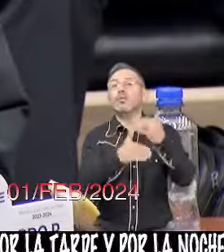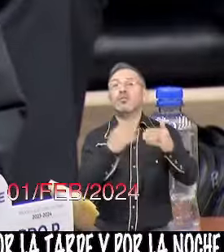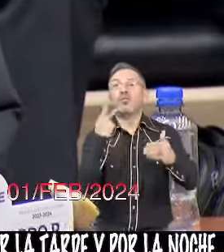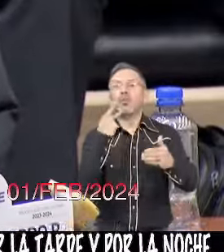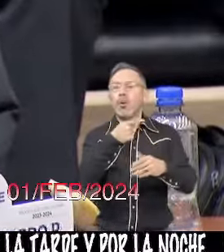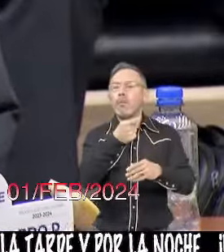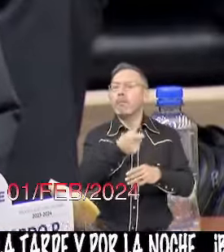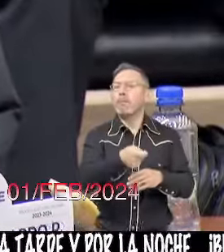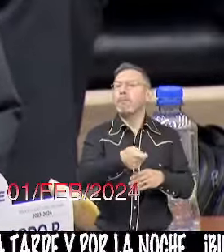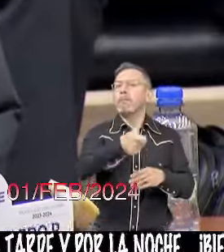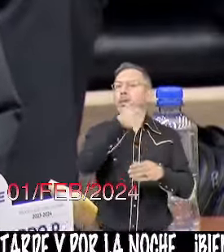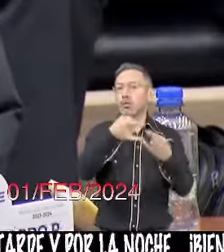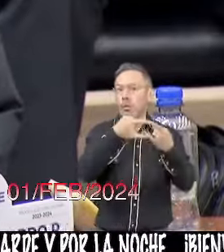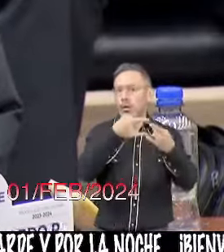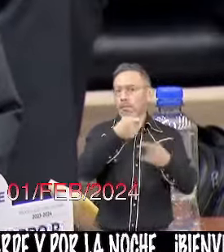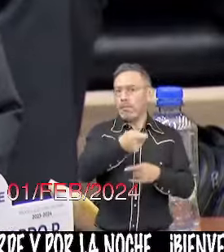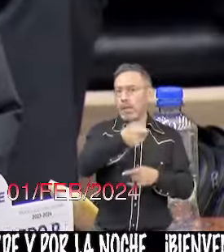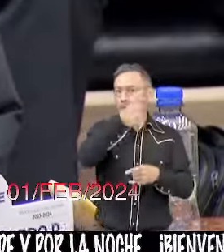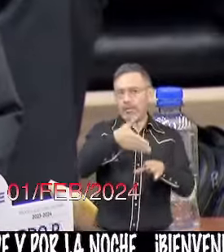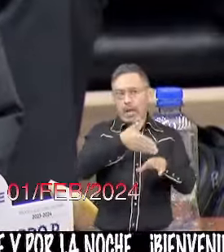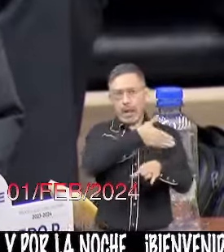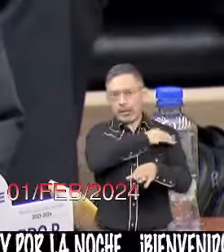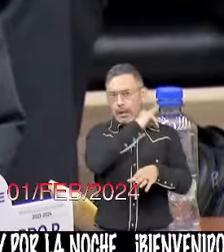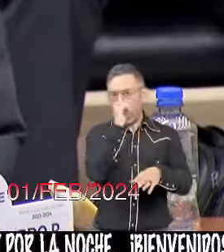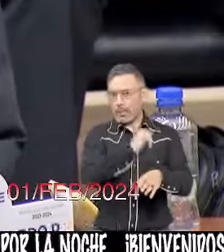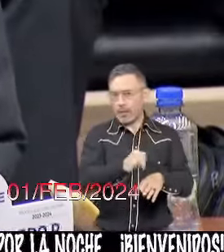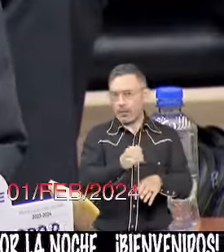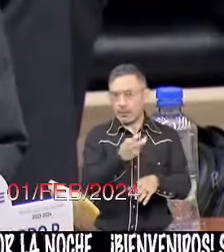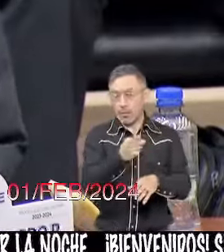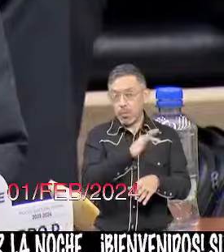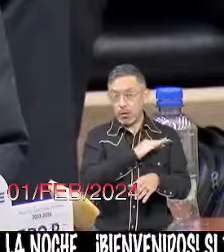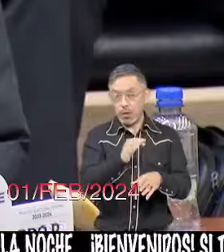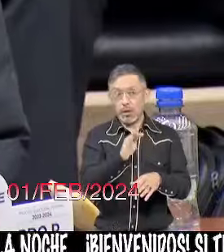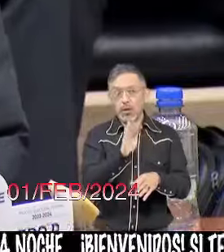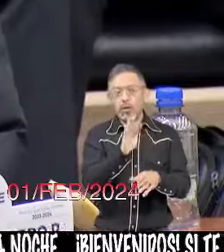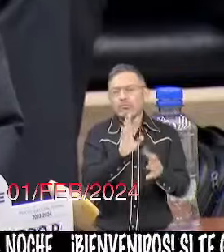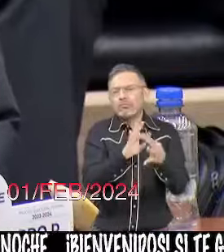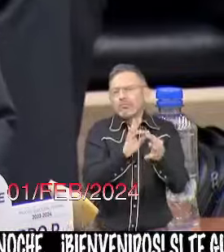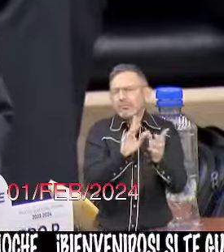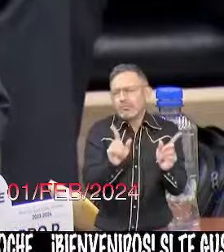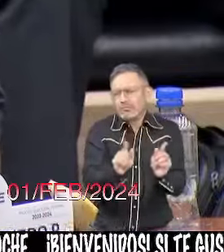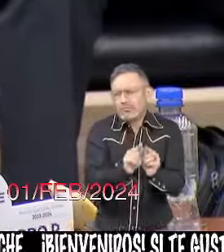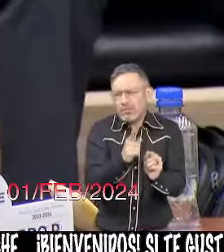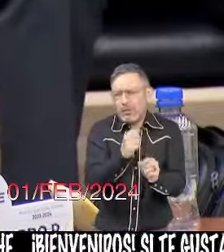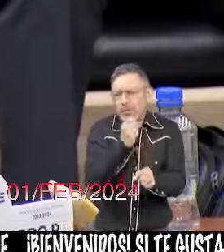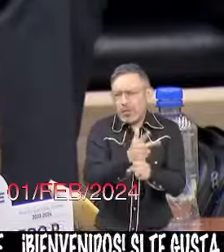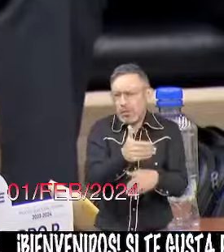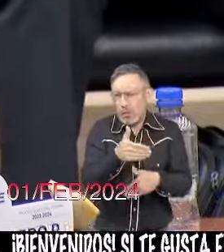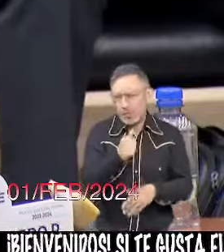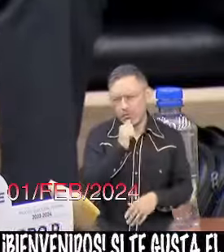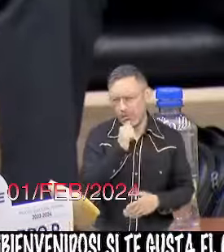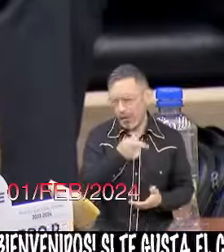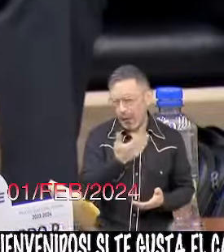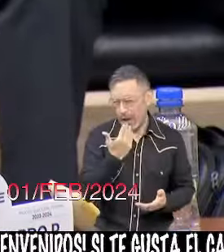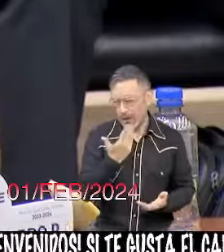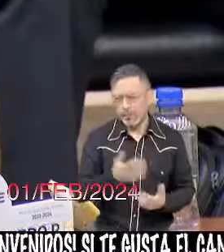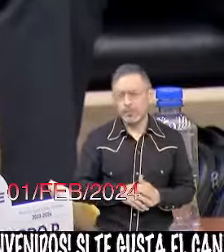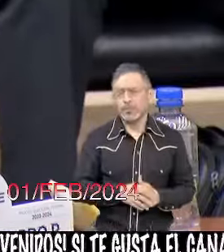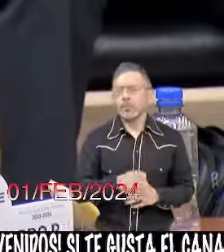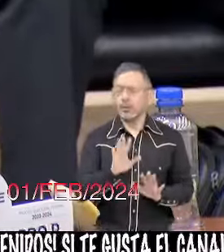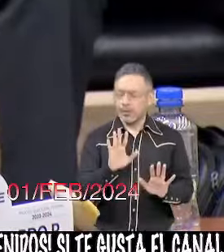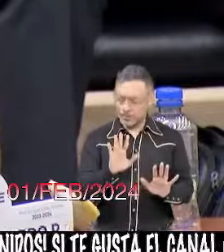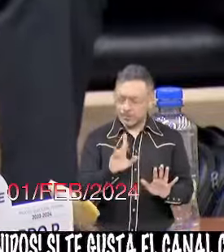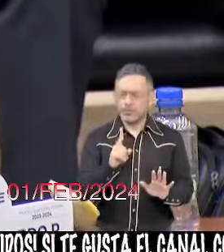son actos anticipados de campaña, lo diría así desde sintético. Ahora bien, yo no tengo duda de que es